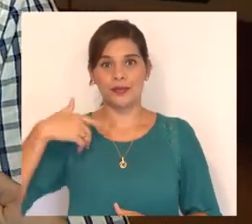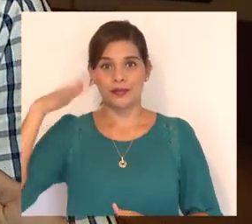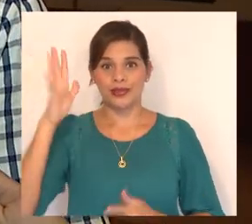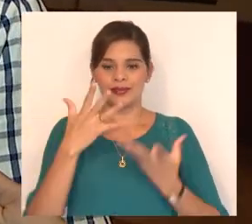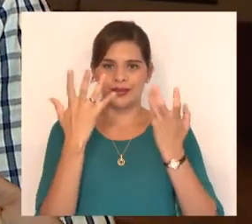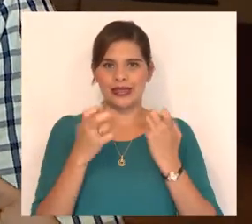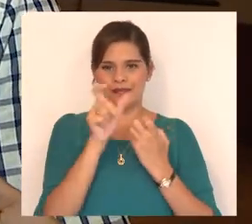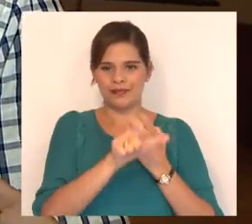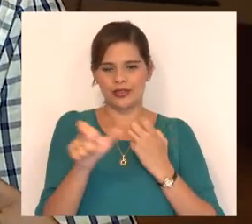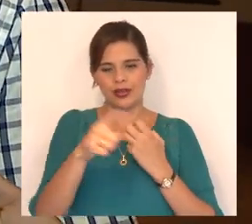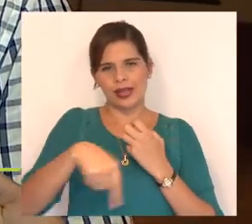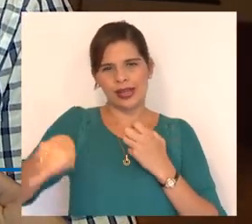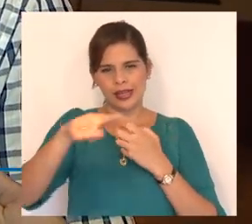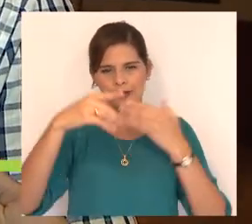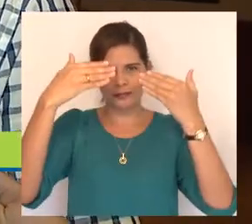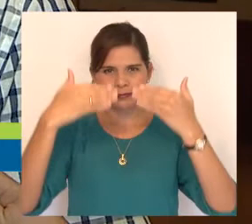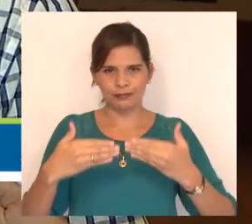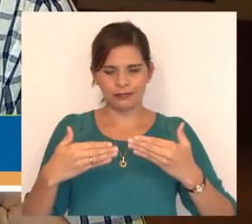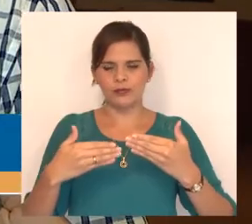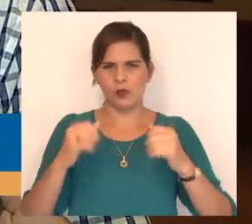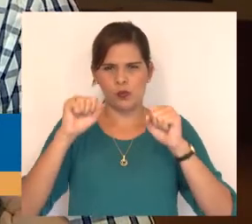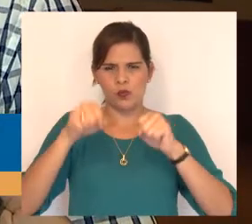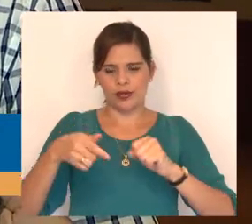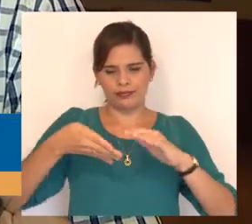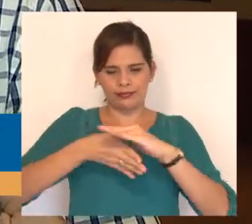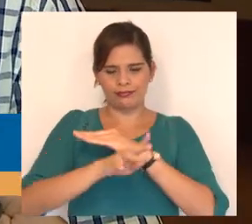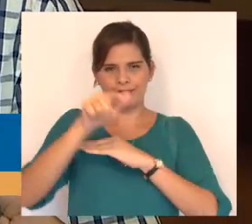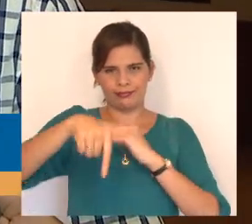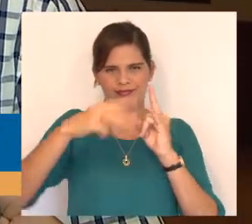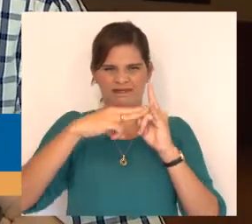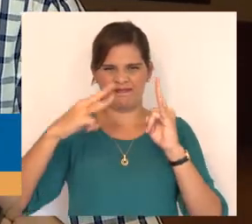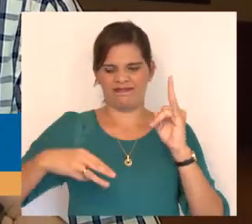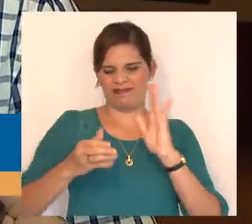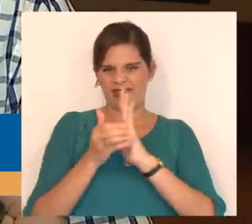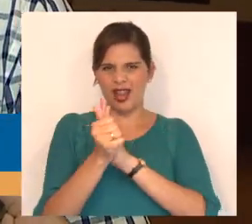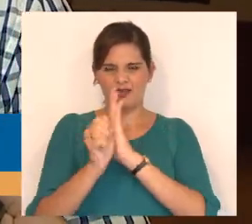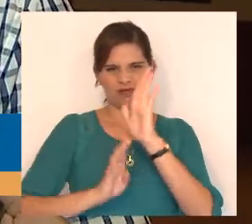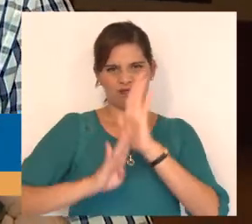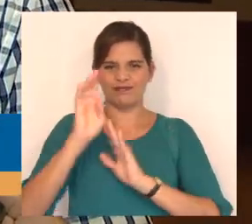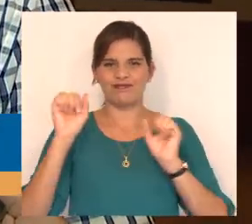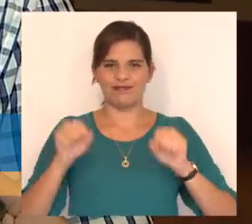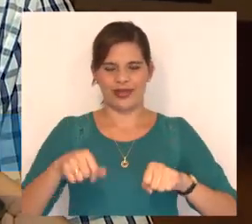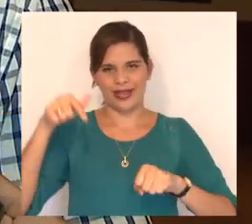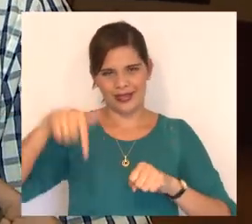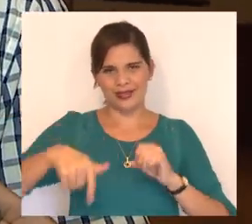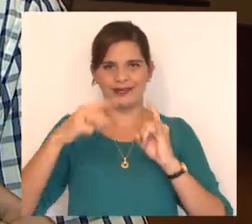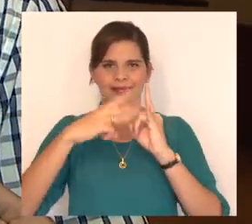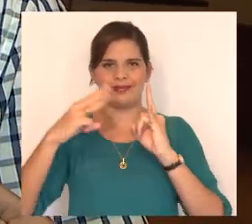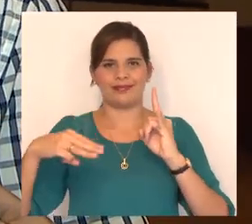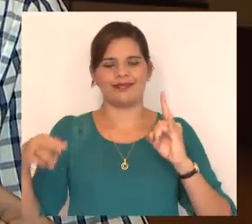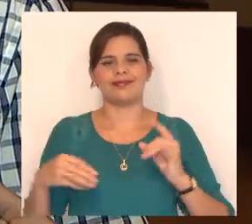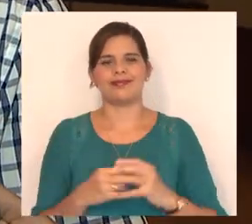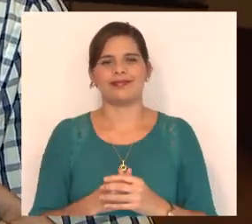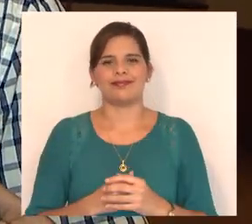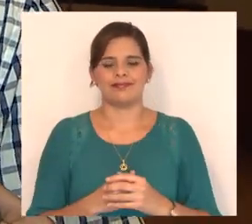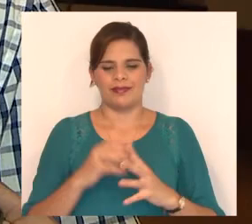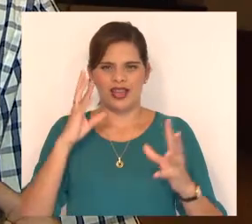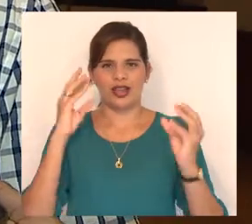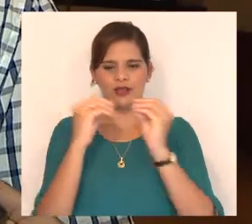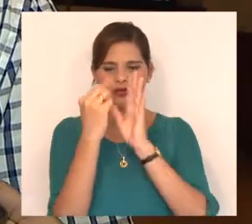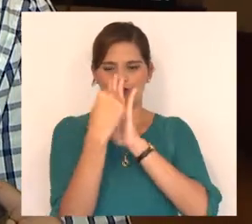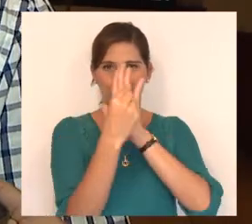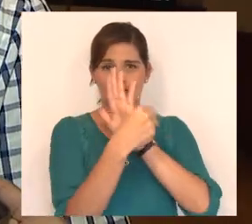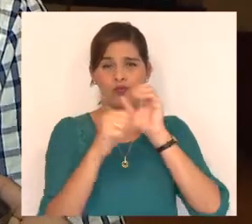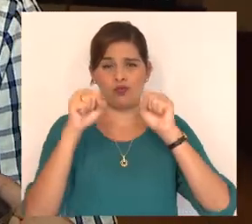con discapacidad encuentren la universidad donde alcanzar su máximo potencial de desarrollo. Creo que esto es un acuerdo que nos pone a la vanguardia